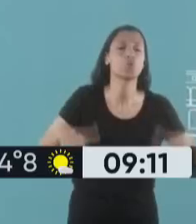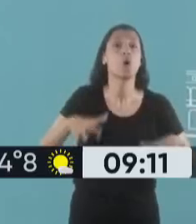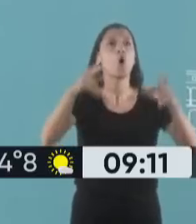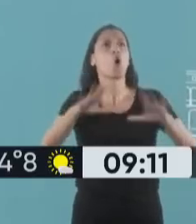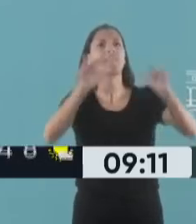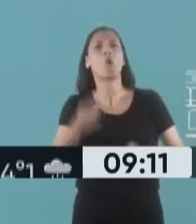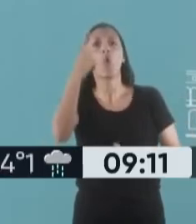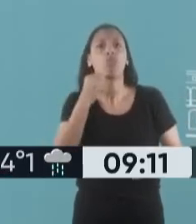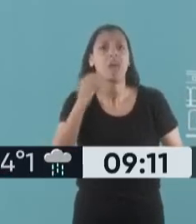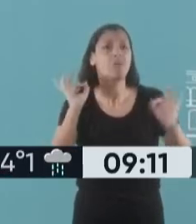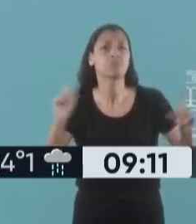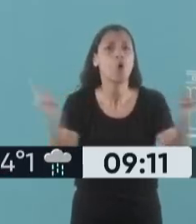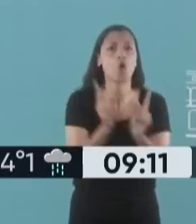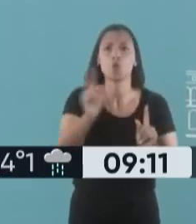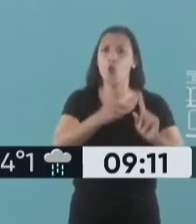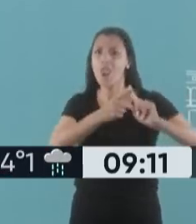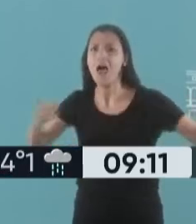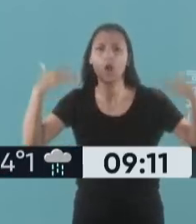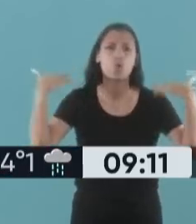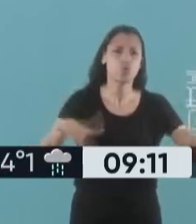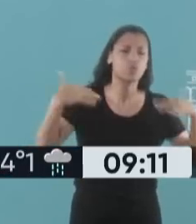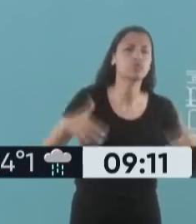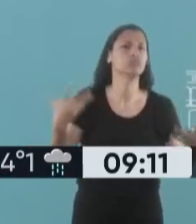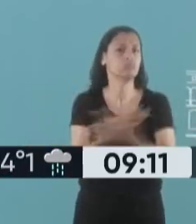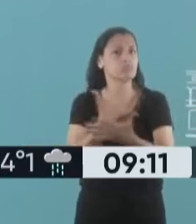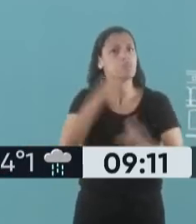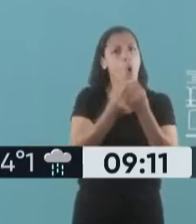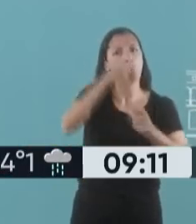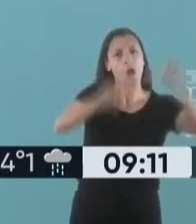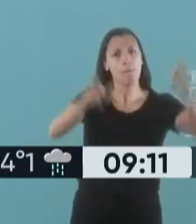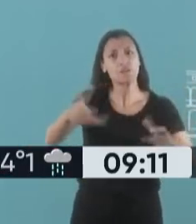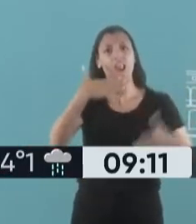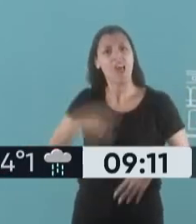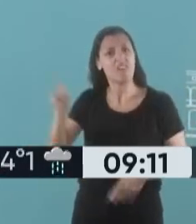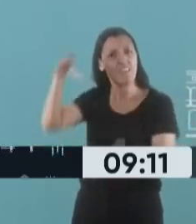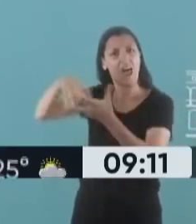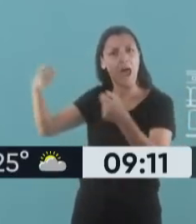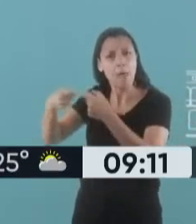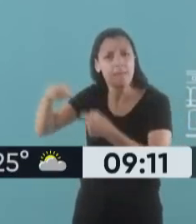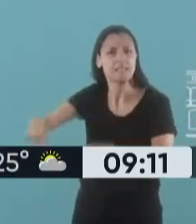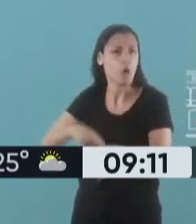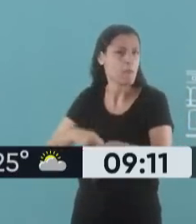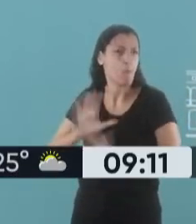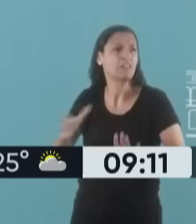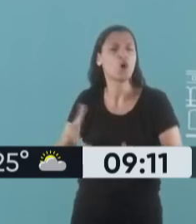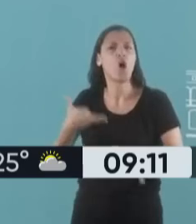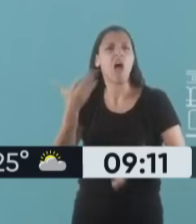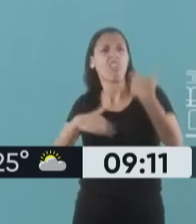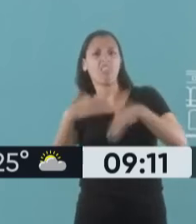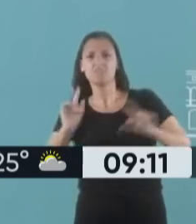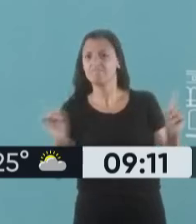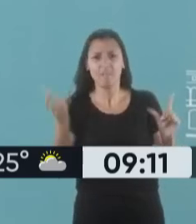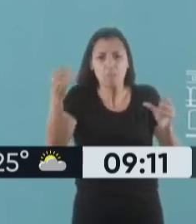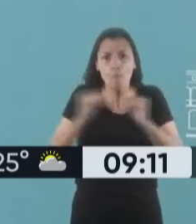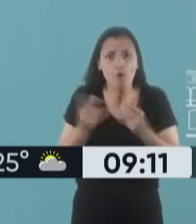tuvieron cortes de luz, sino que también estos se extendieron en el tiempo, y la verdad es que la empresa ya a esta altura del partido no puede alegar nada porque es la única